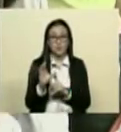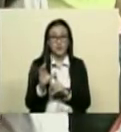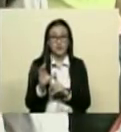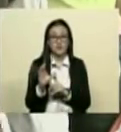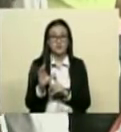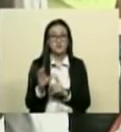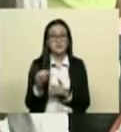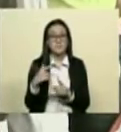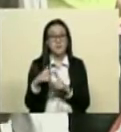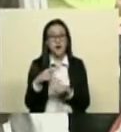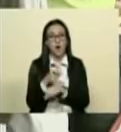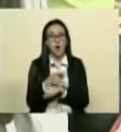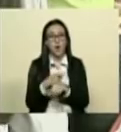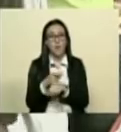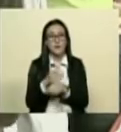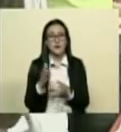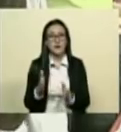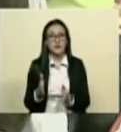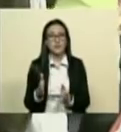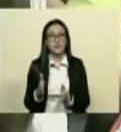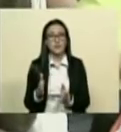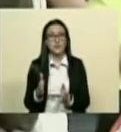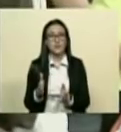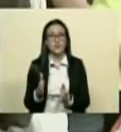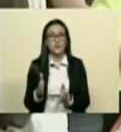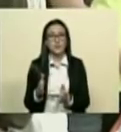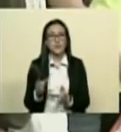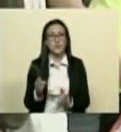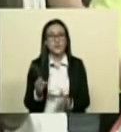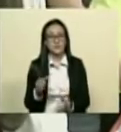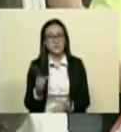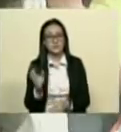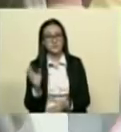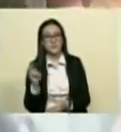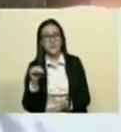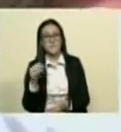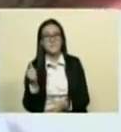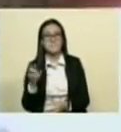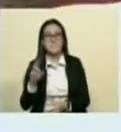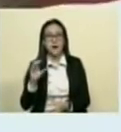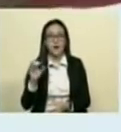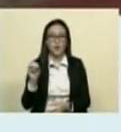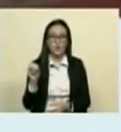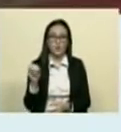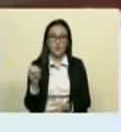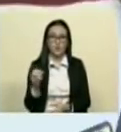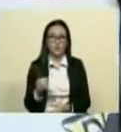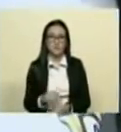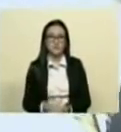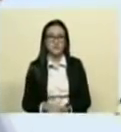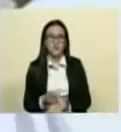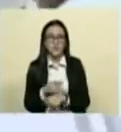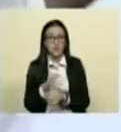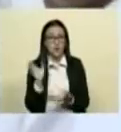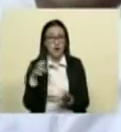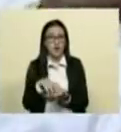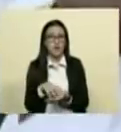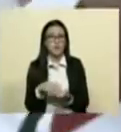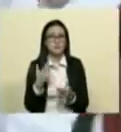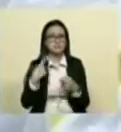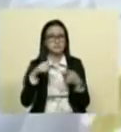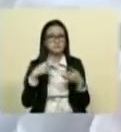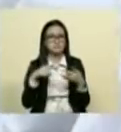el gobernador del estado bolivariano, Marco Torres. También contamos con la presencia de